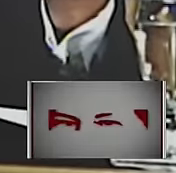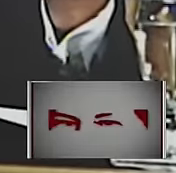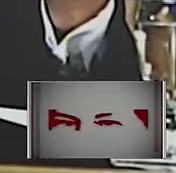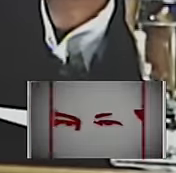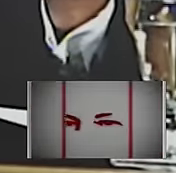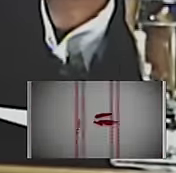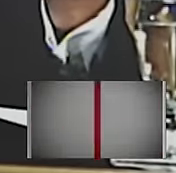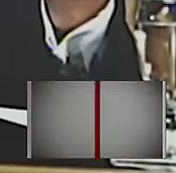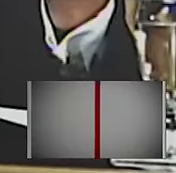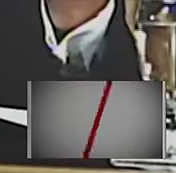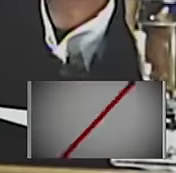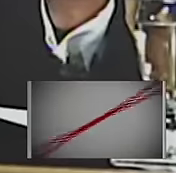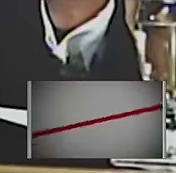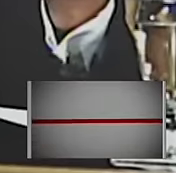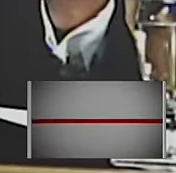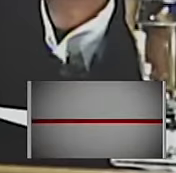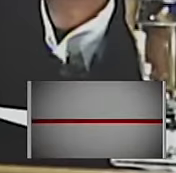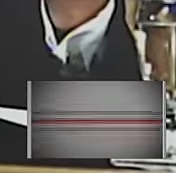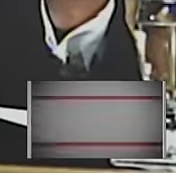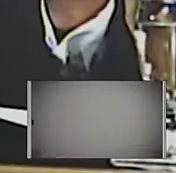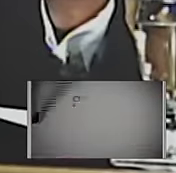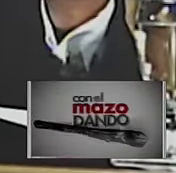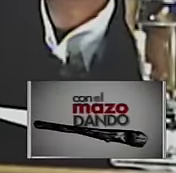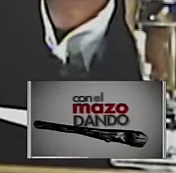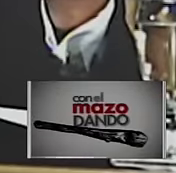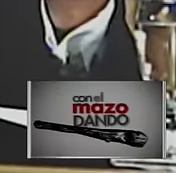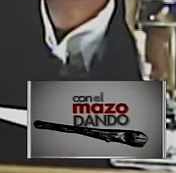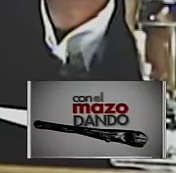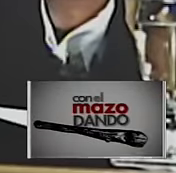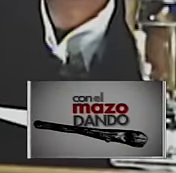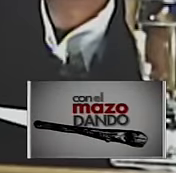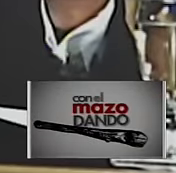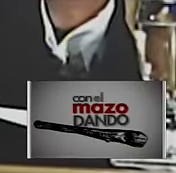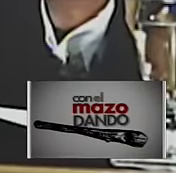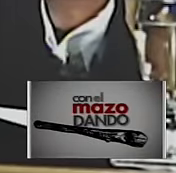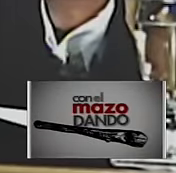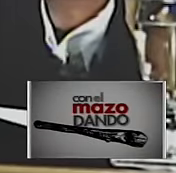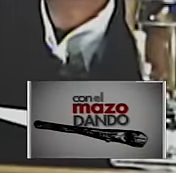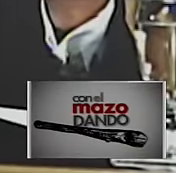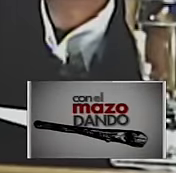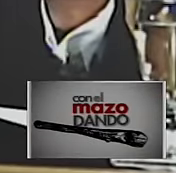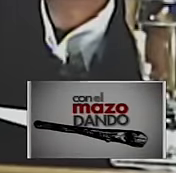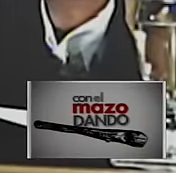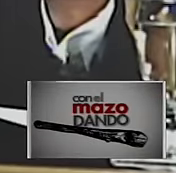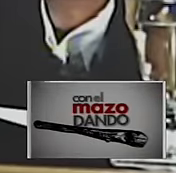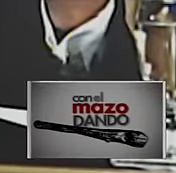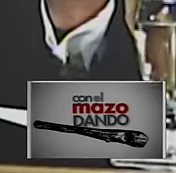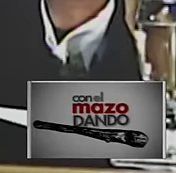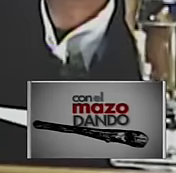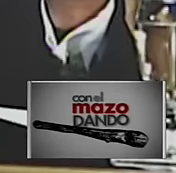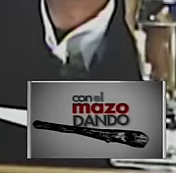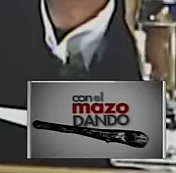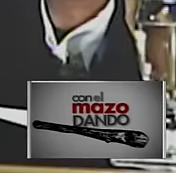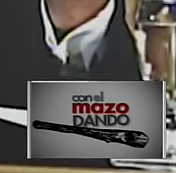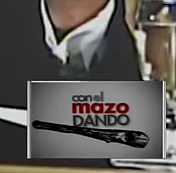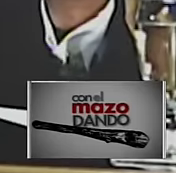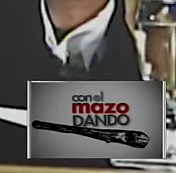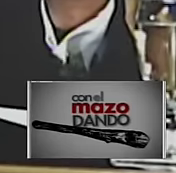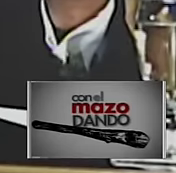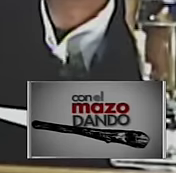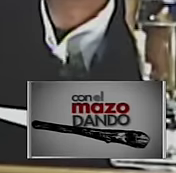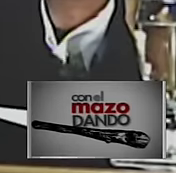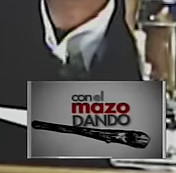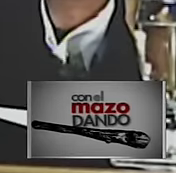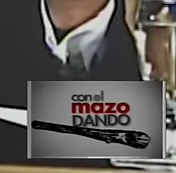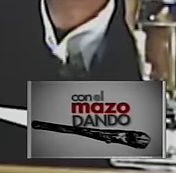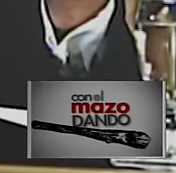100.5, Urbana 104.9, Radio Sol 89.1, Dinámica 89.9, La Gran FM 93.5,